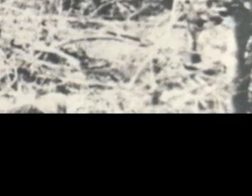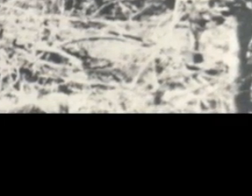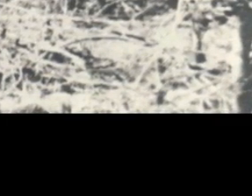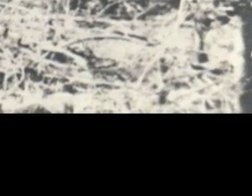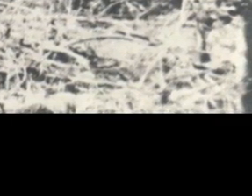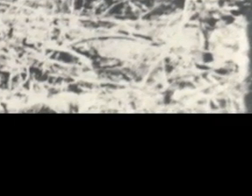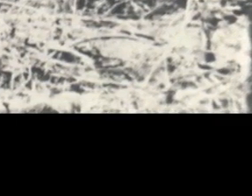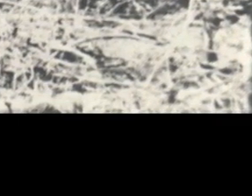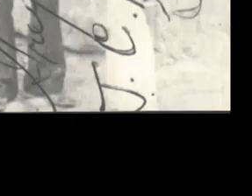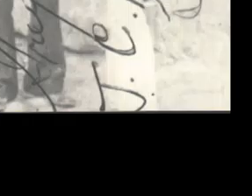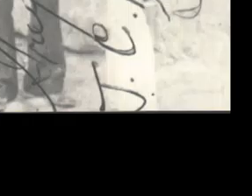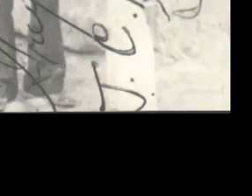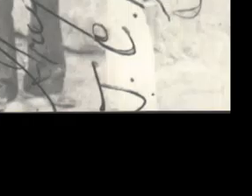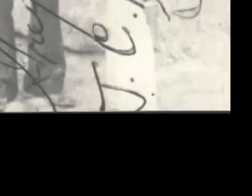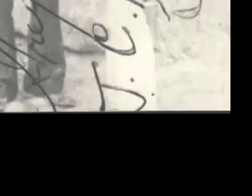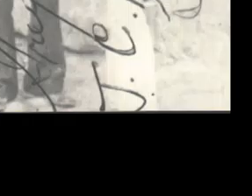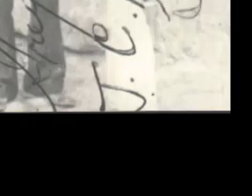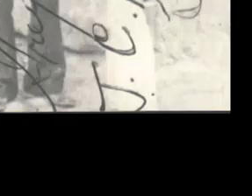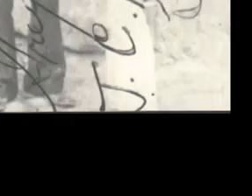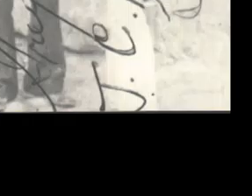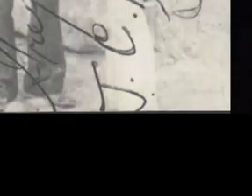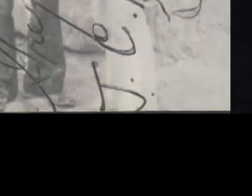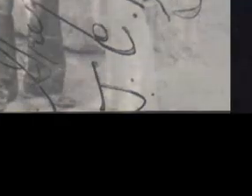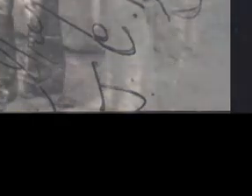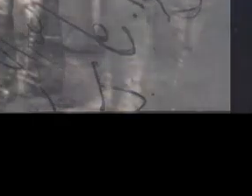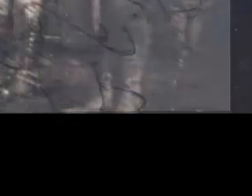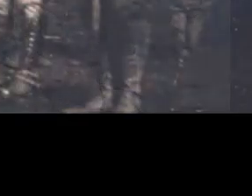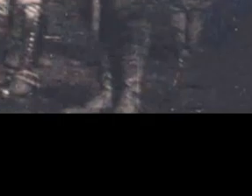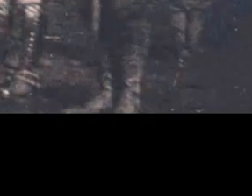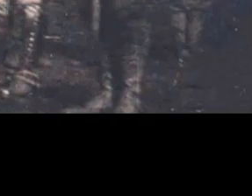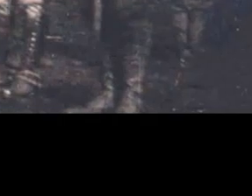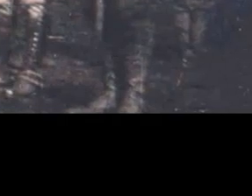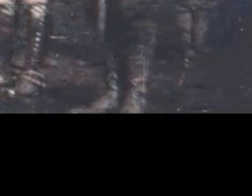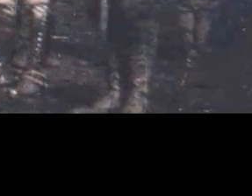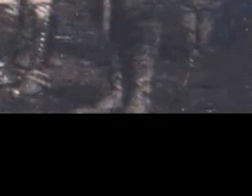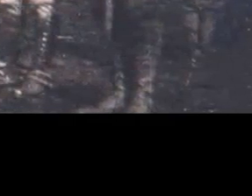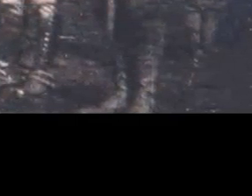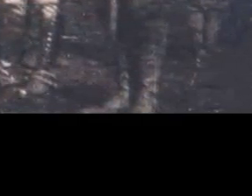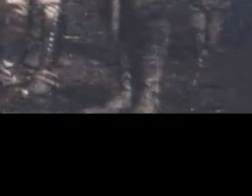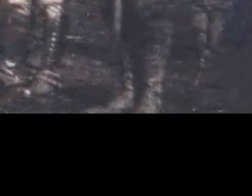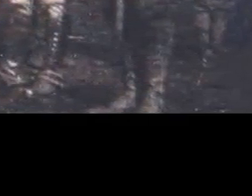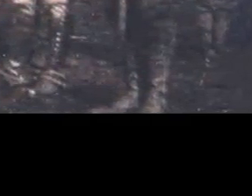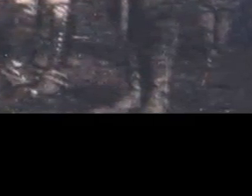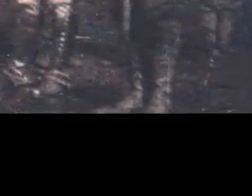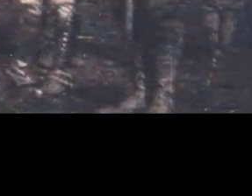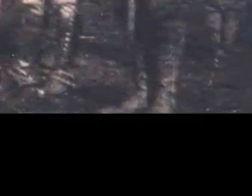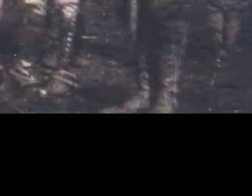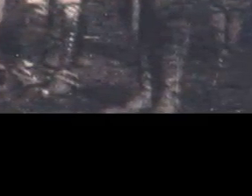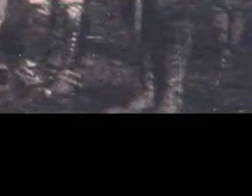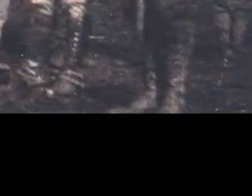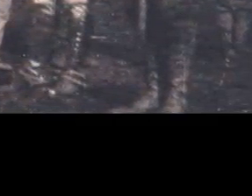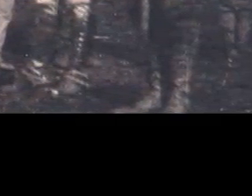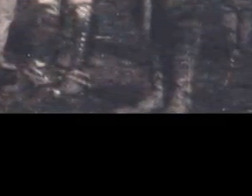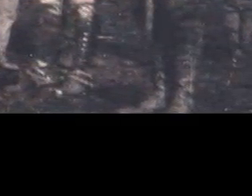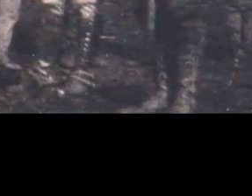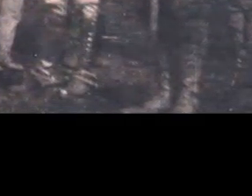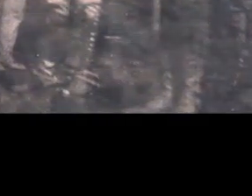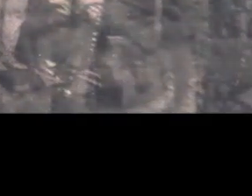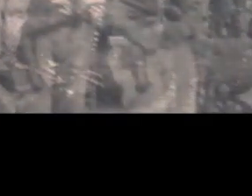Augusto C. Sandino, fundador de la nacionalidad nicaragüense, creador de la Guerra de